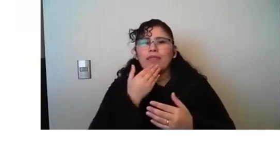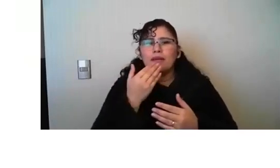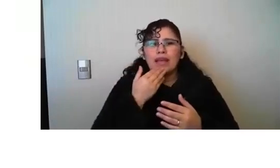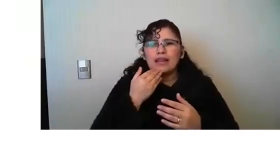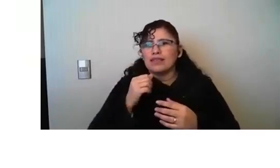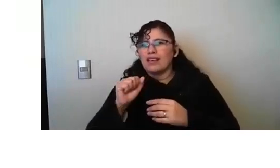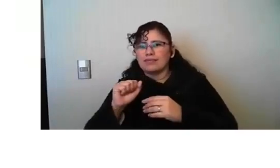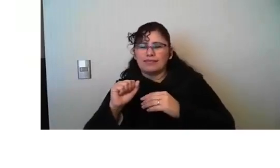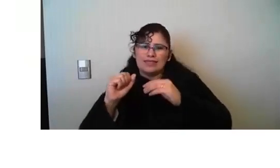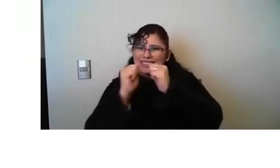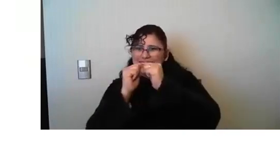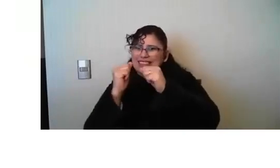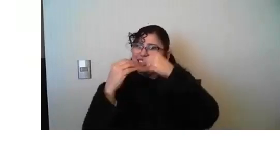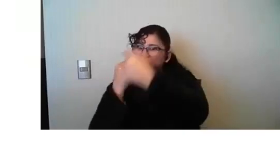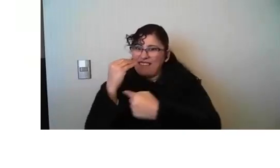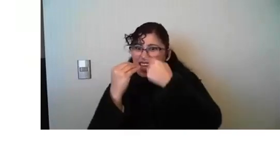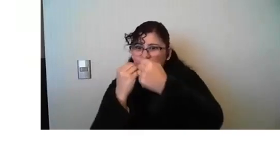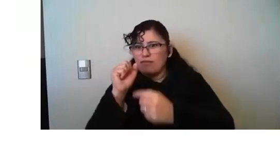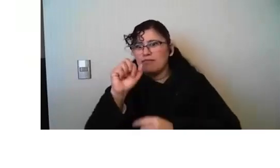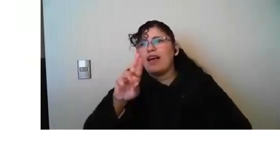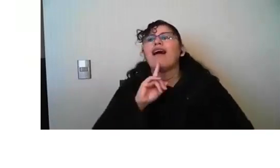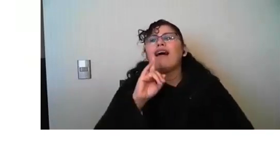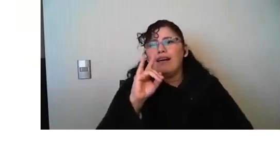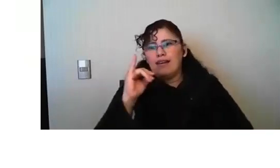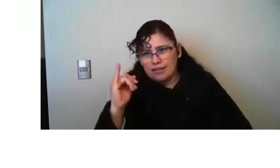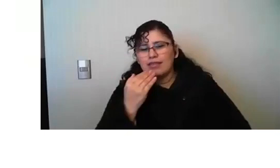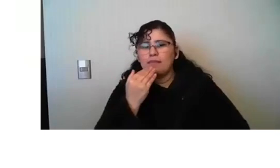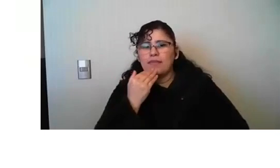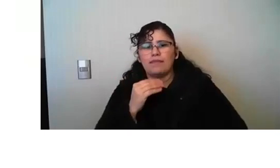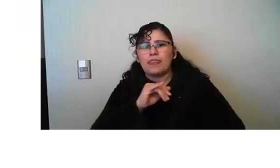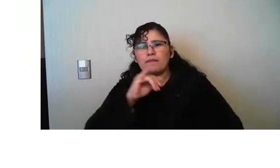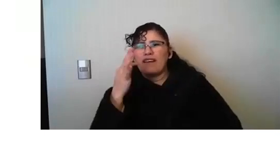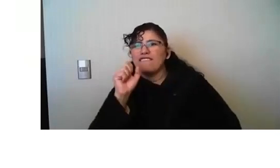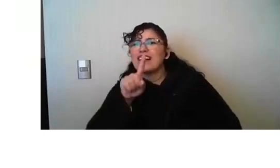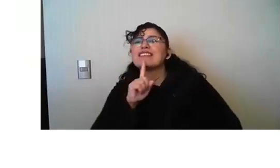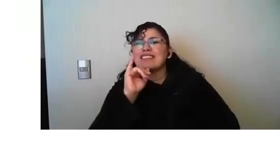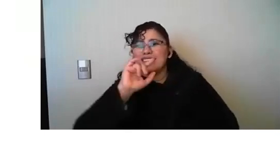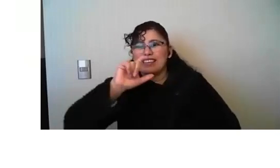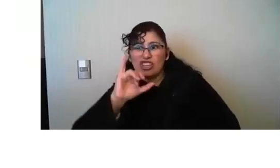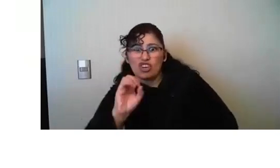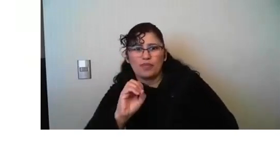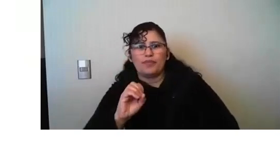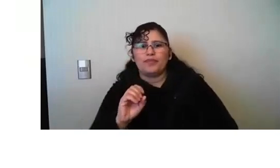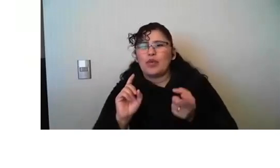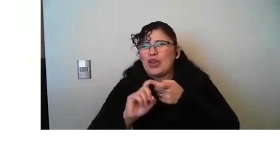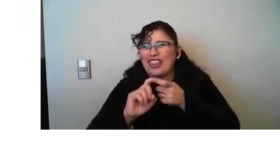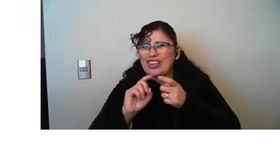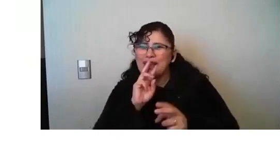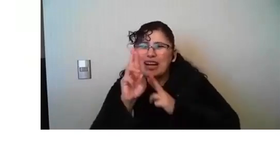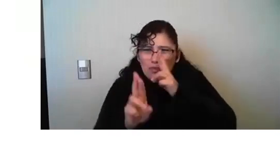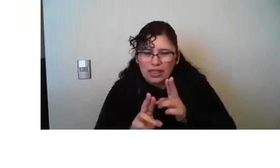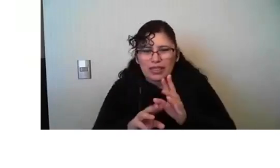arquicerebelo, el núcleo asociado al arquicerebelo, que es el núcleo del fastigio, ¿cierto? Y